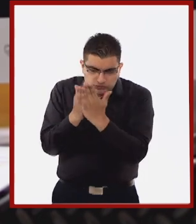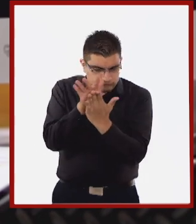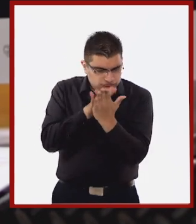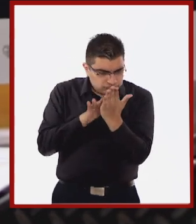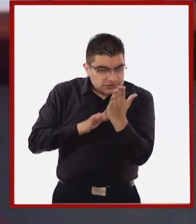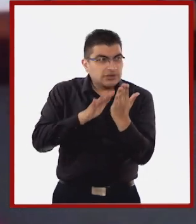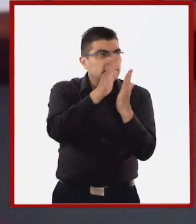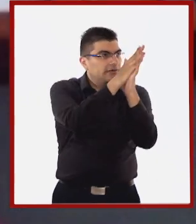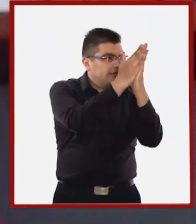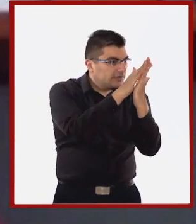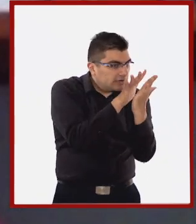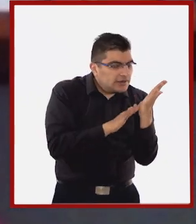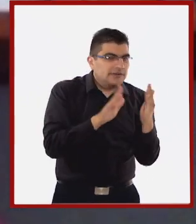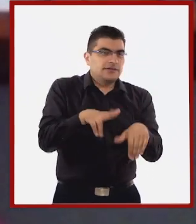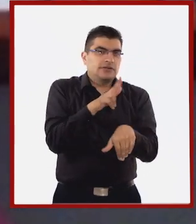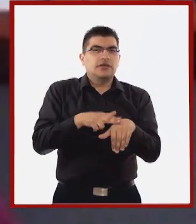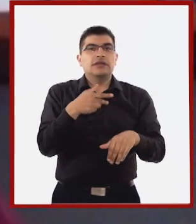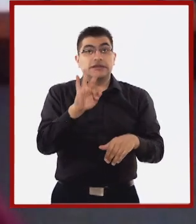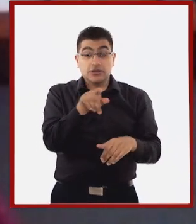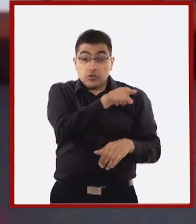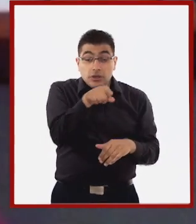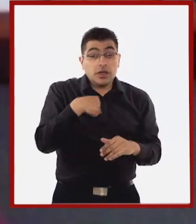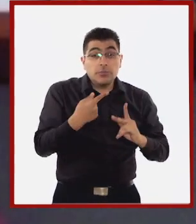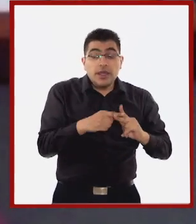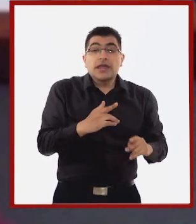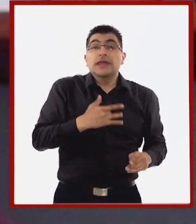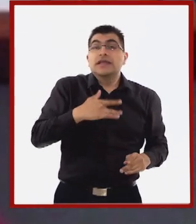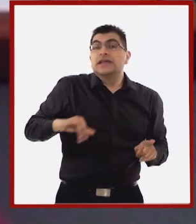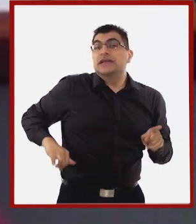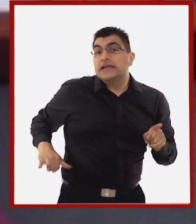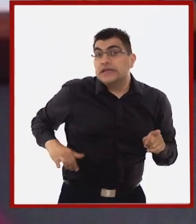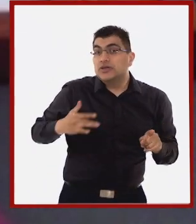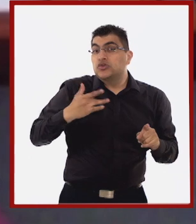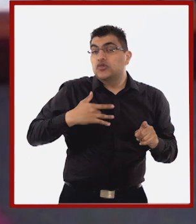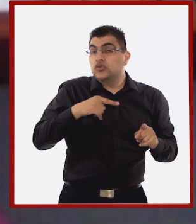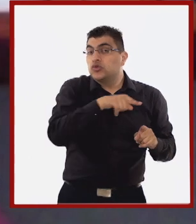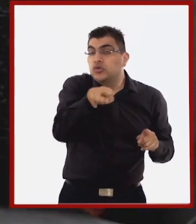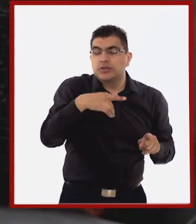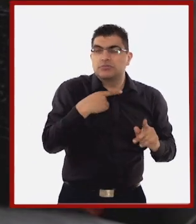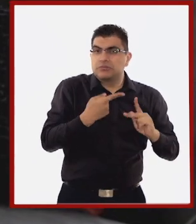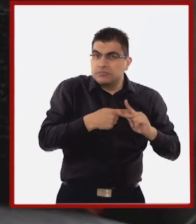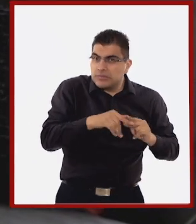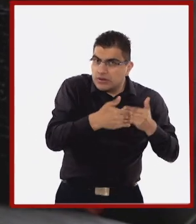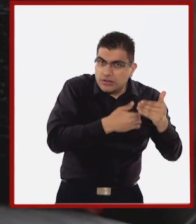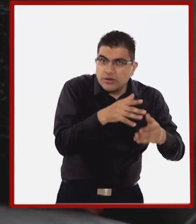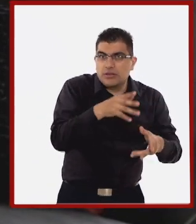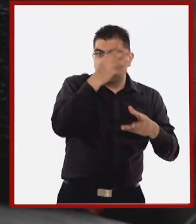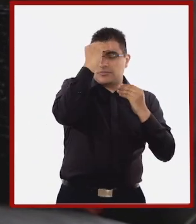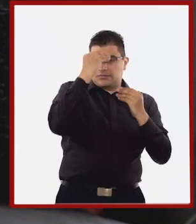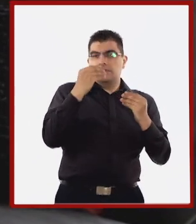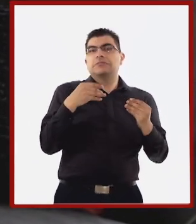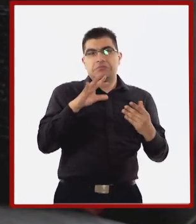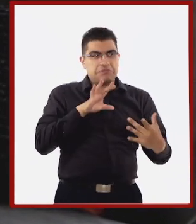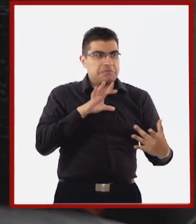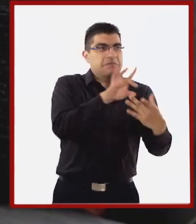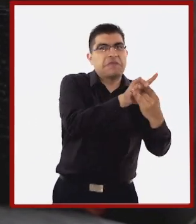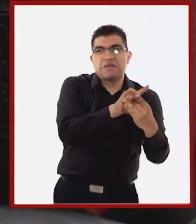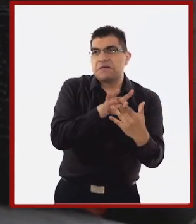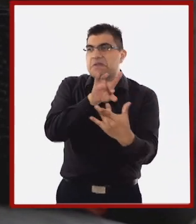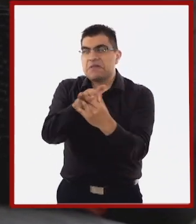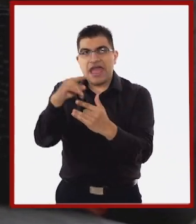manera natural. Si uno empieza por esta vía, por la vía del interés, seguramente va a terminar haciendo